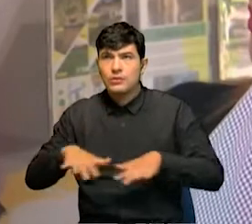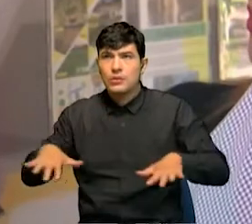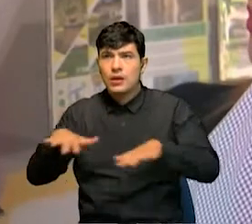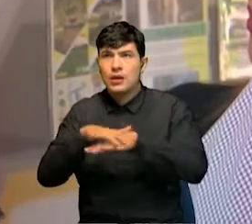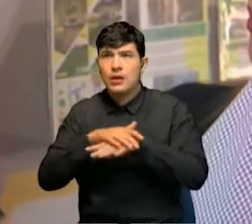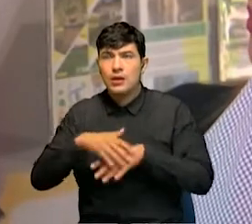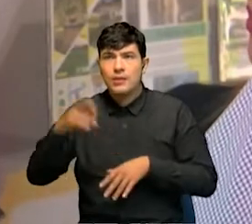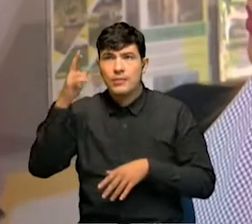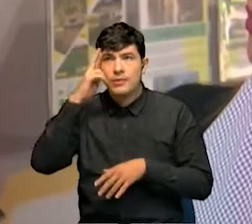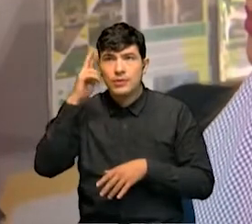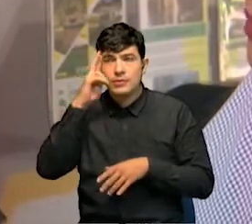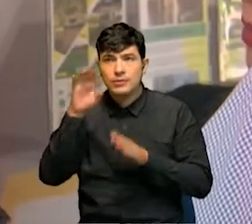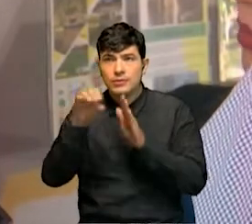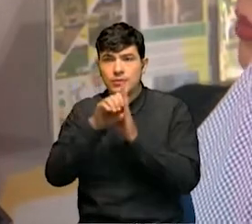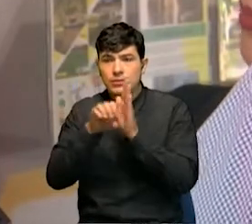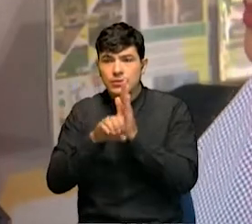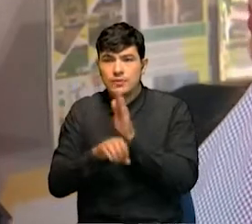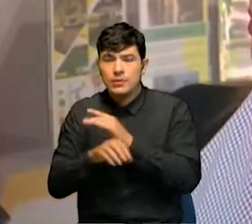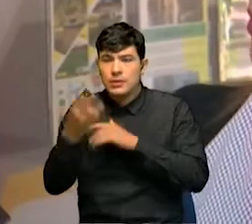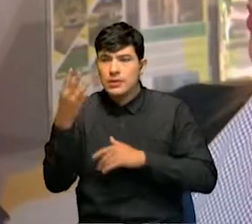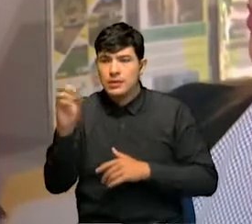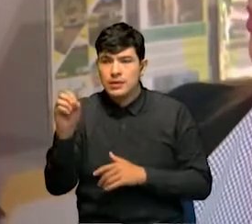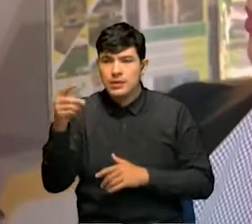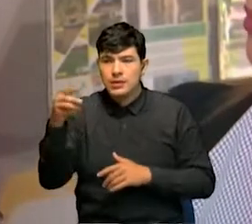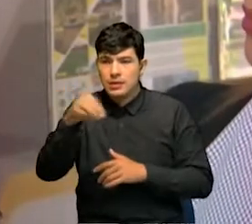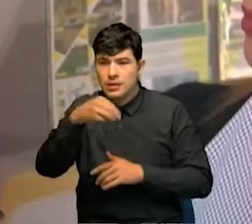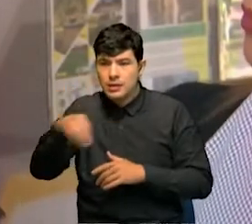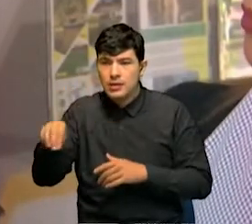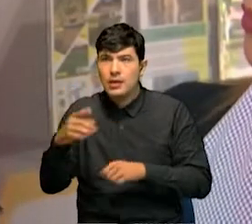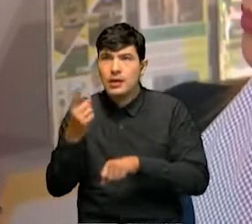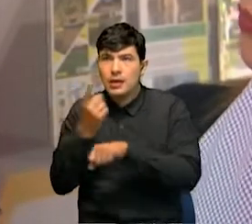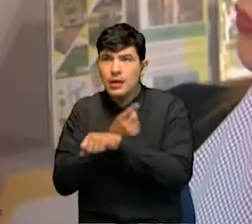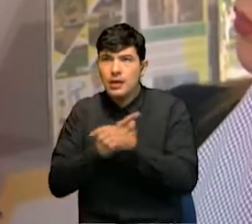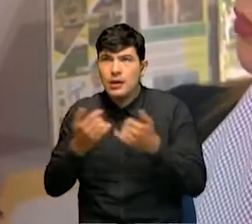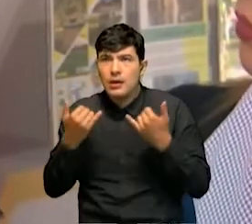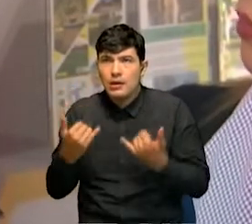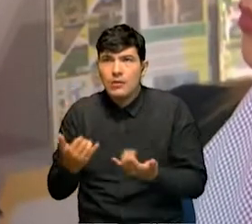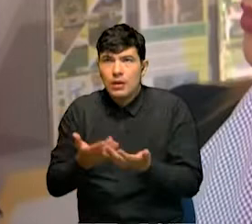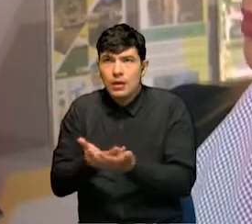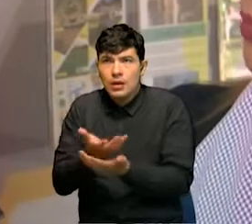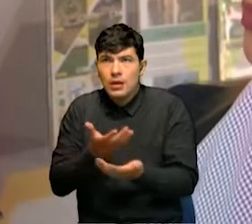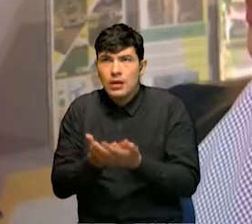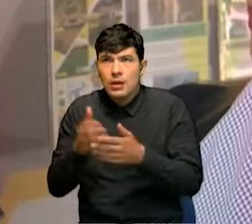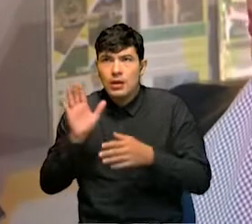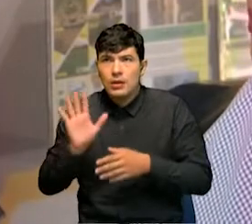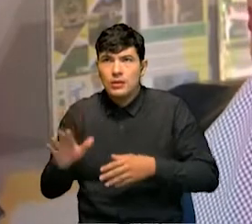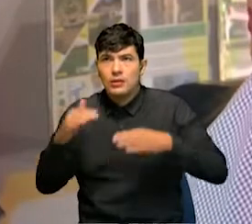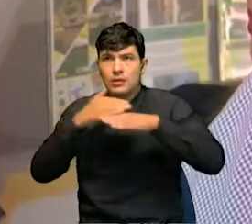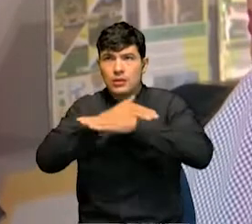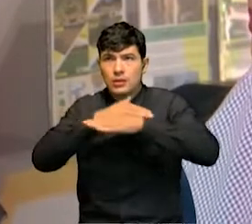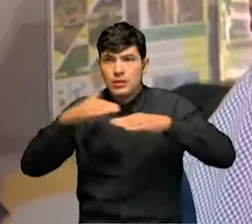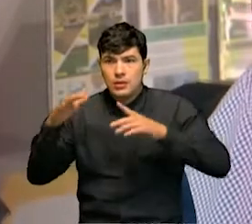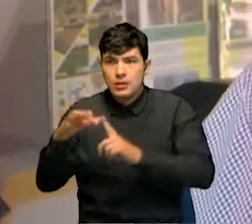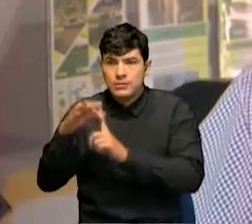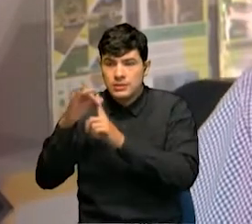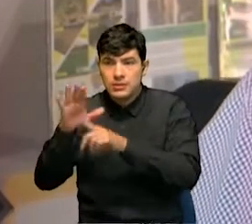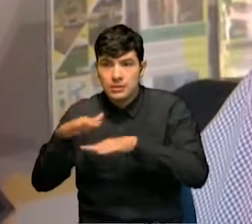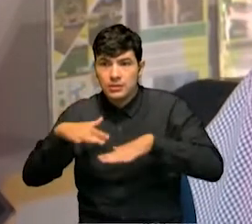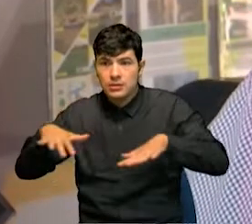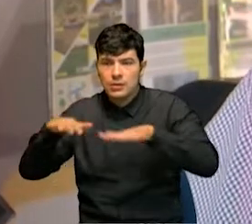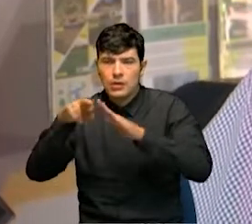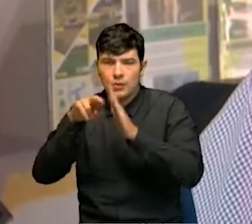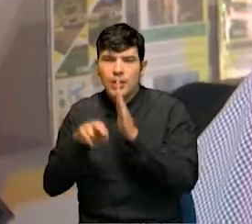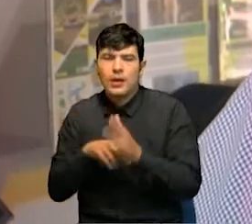colocado las señales de 30 kilómetros por hora porque es lo recomendable en esta en estas vidas de estas especificaciones por